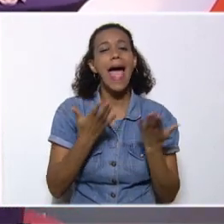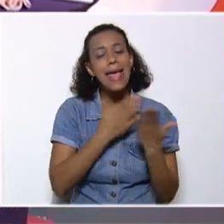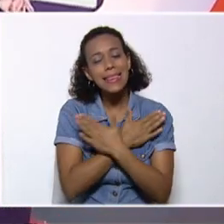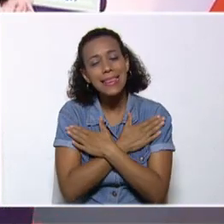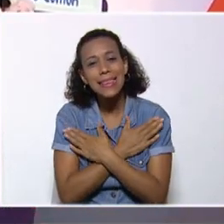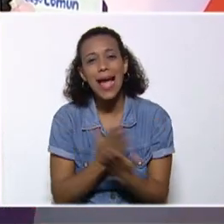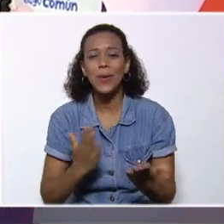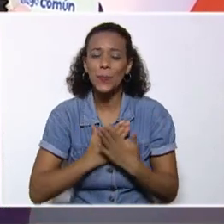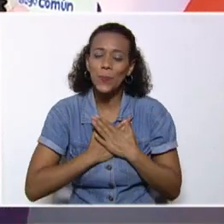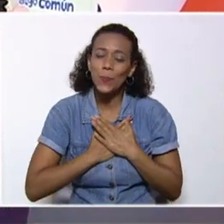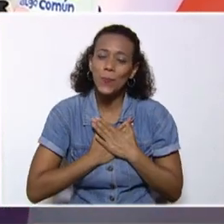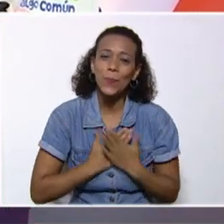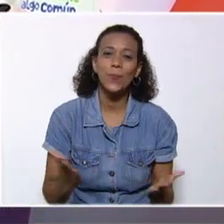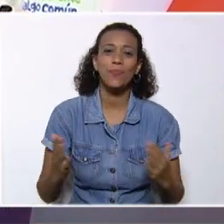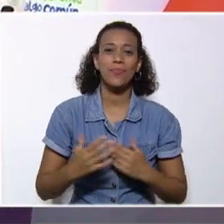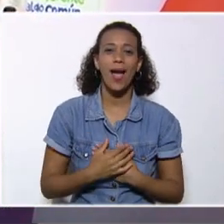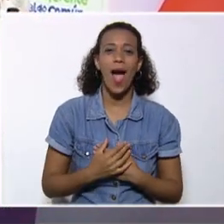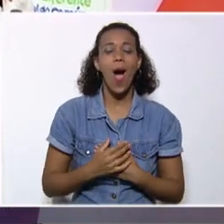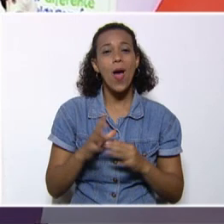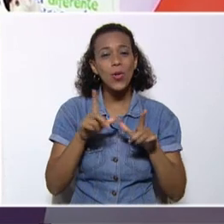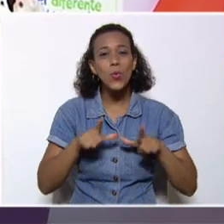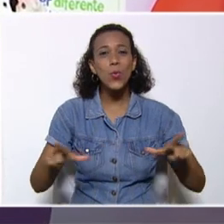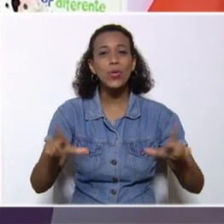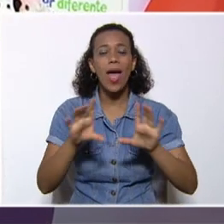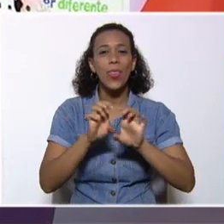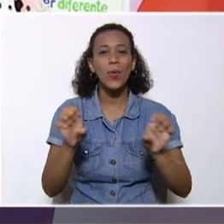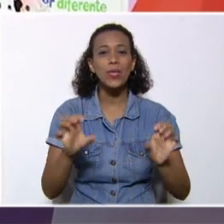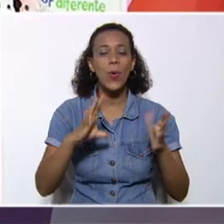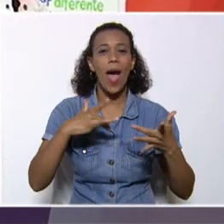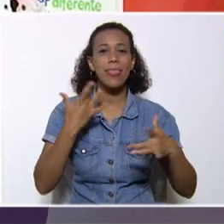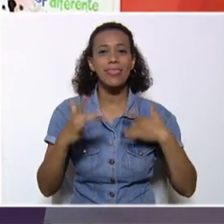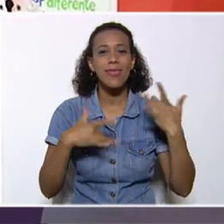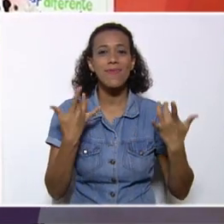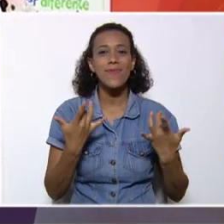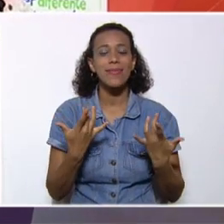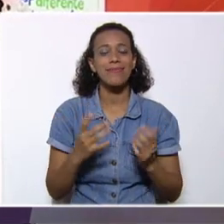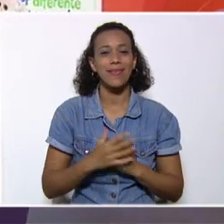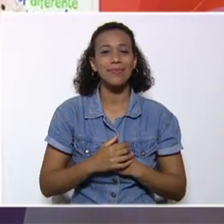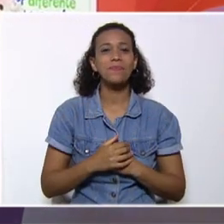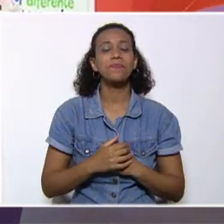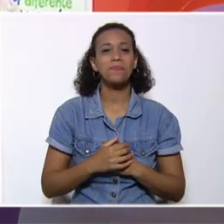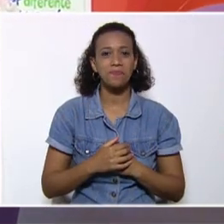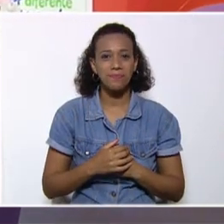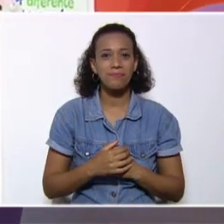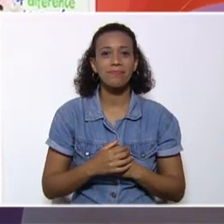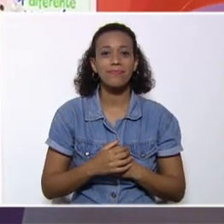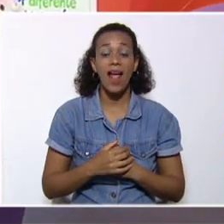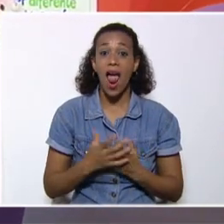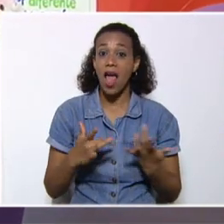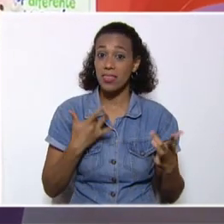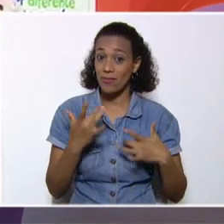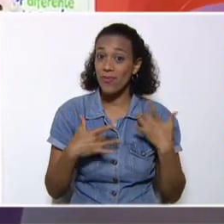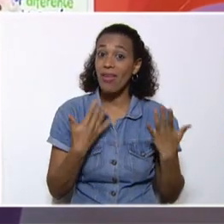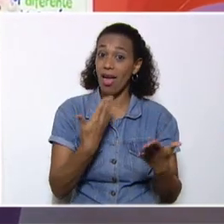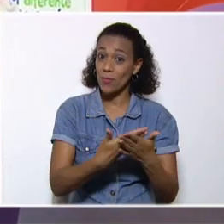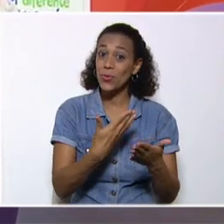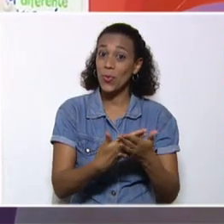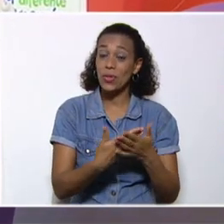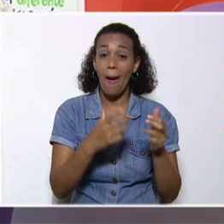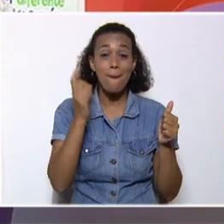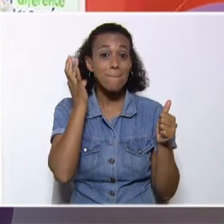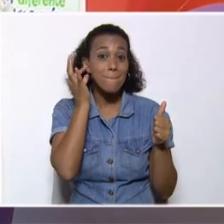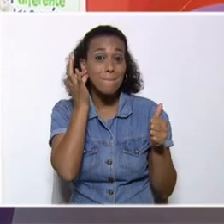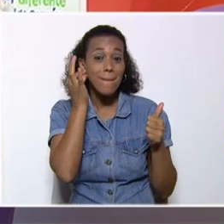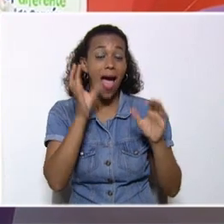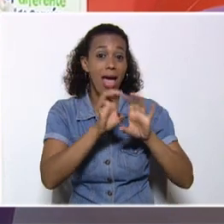de acompañarles nuevamente a esta sección de nuestra actividad, de nuestro programa de día de hoy. Bueno, algunas actividades planteadas por la docente